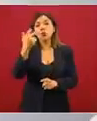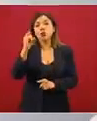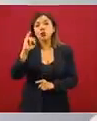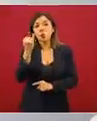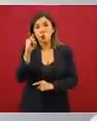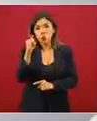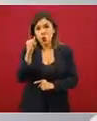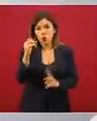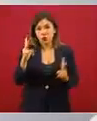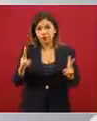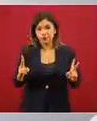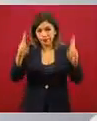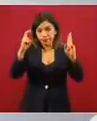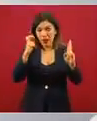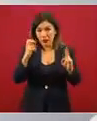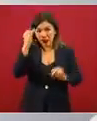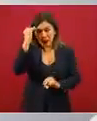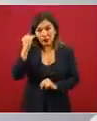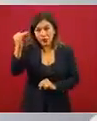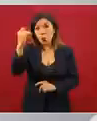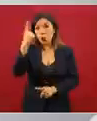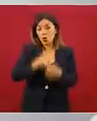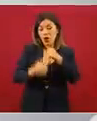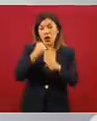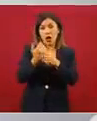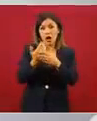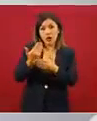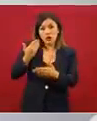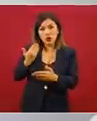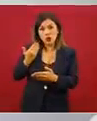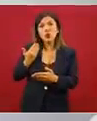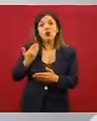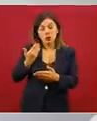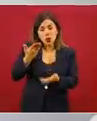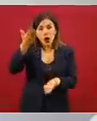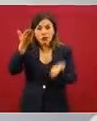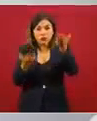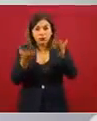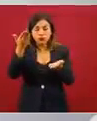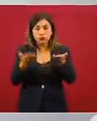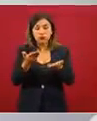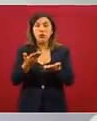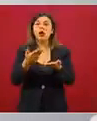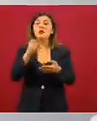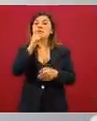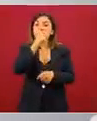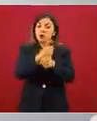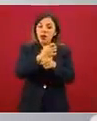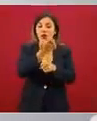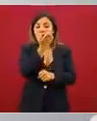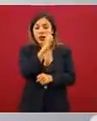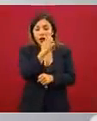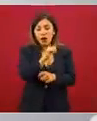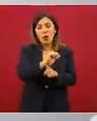junio del año pasado y se compara con el periodo de